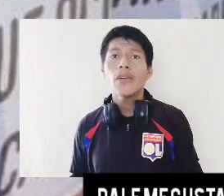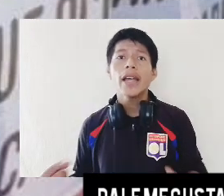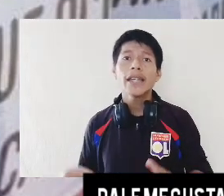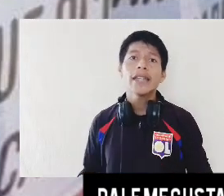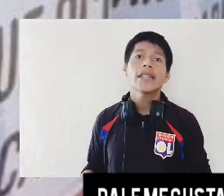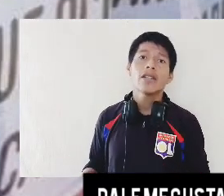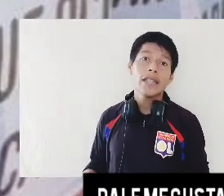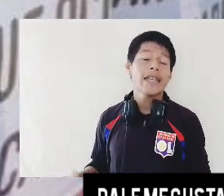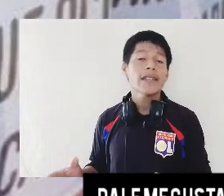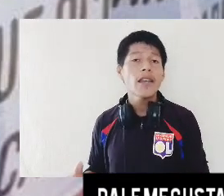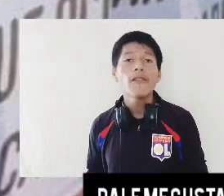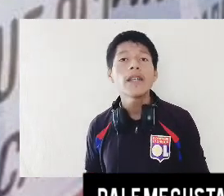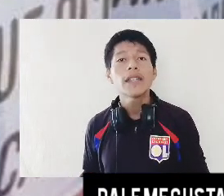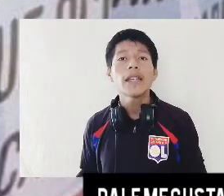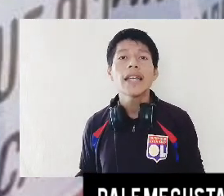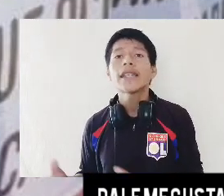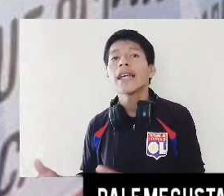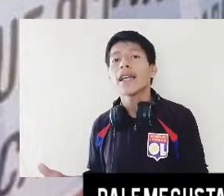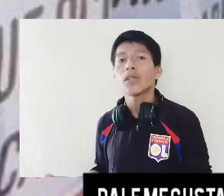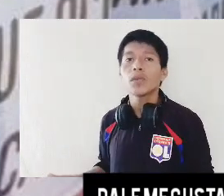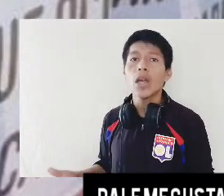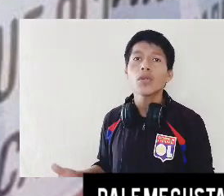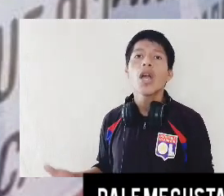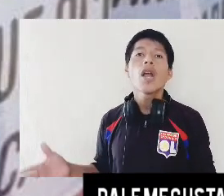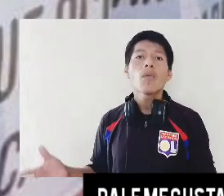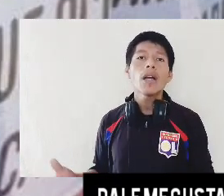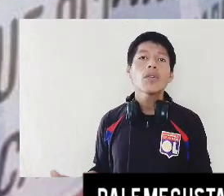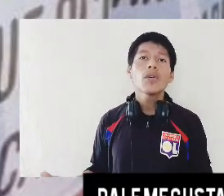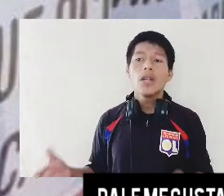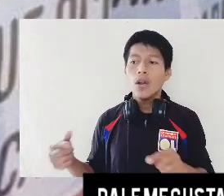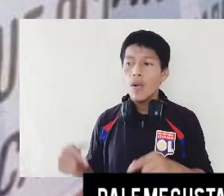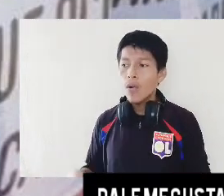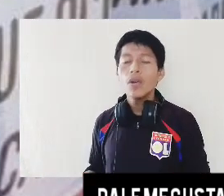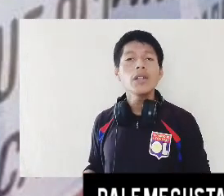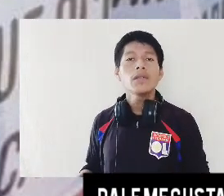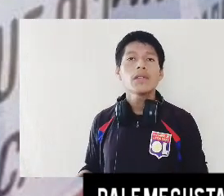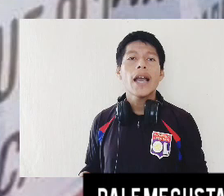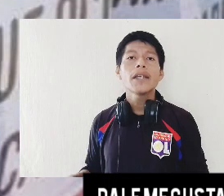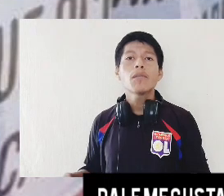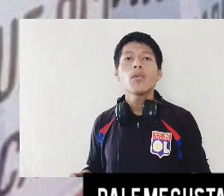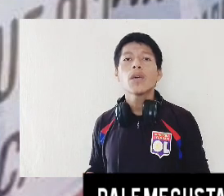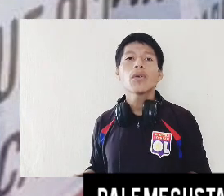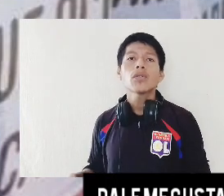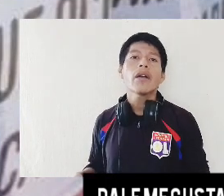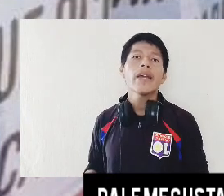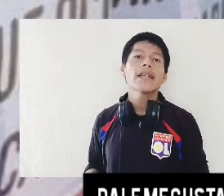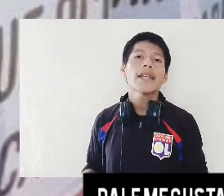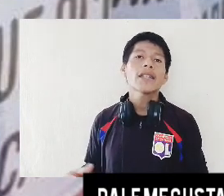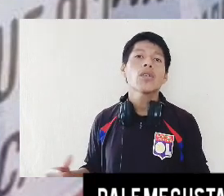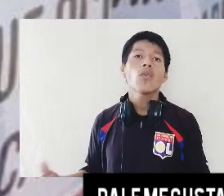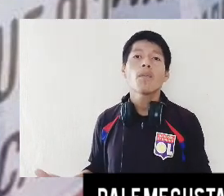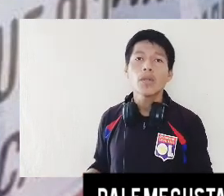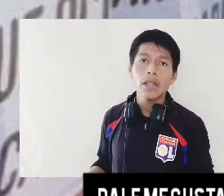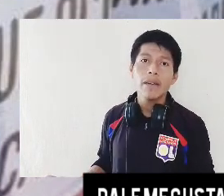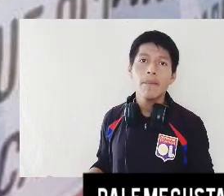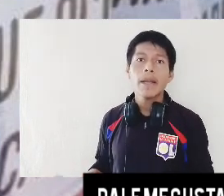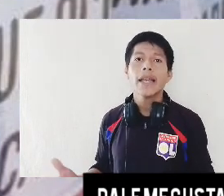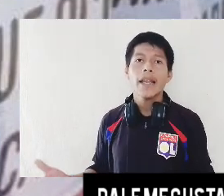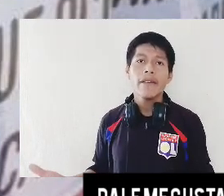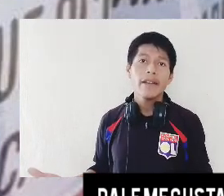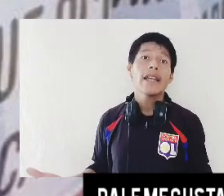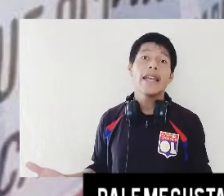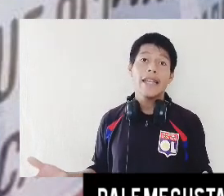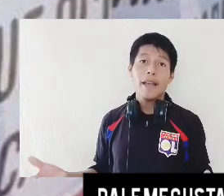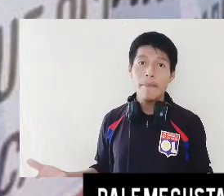en serio, hay que decirlo así, está difícil que entregue resultados cuando hoy hay involucrados todavía que están haciendo lo posible